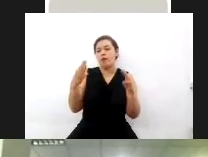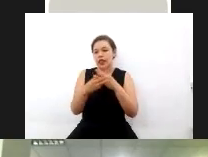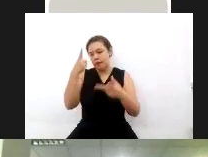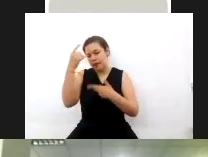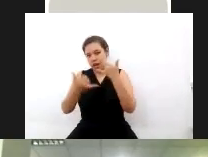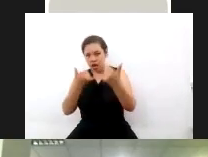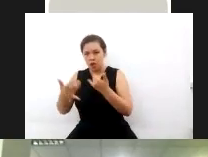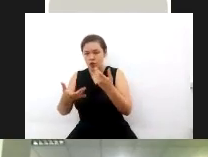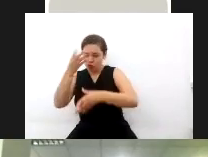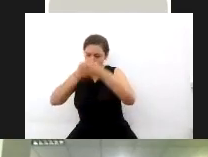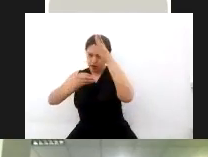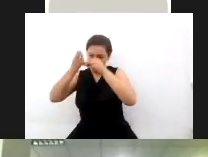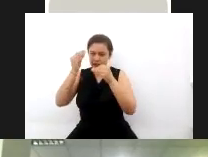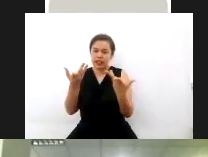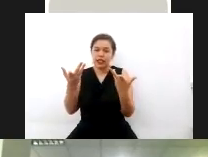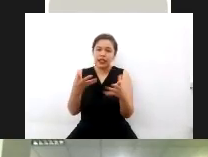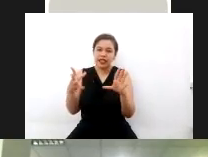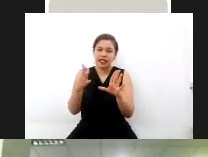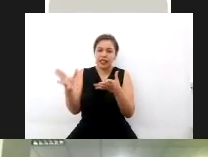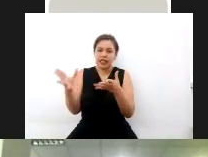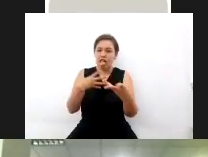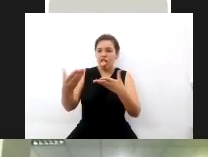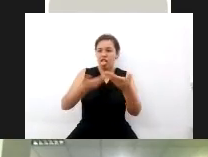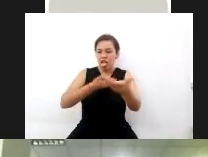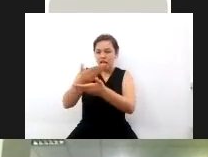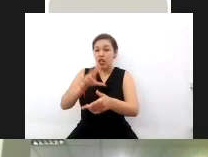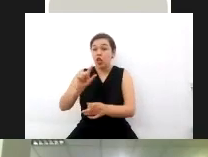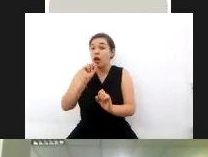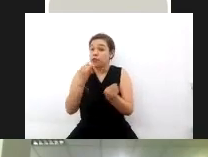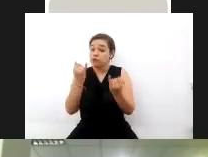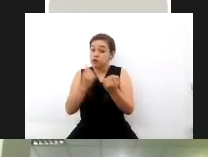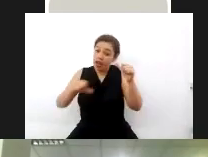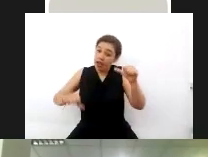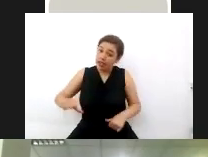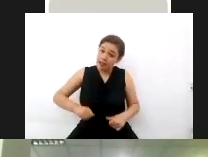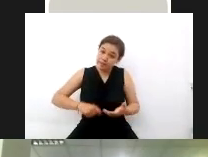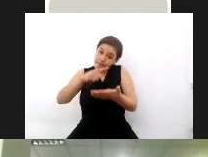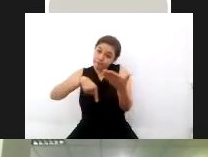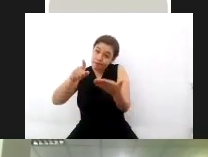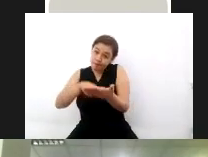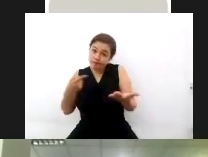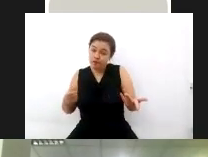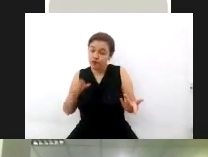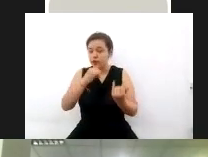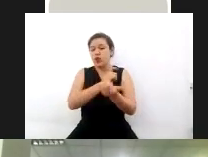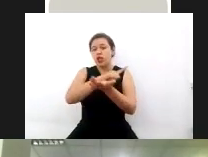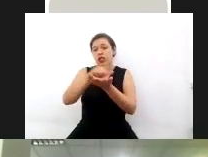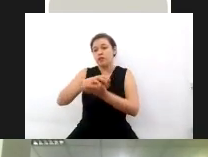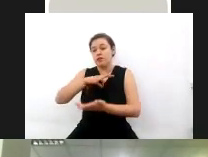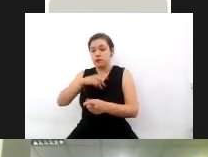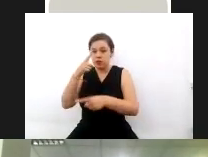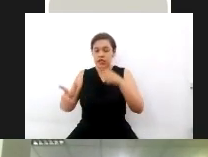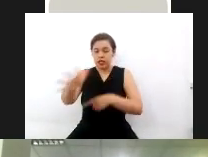y puede incluso suspenderse esa actividad. Es importante la limpieza y la desinfección